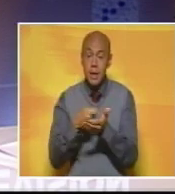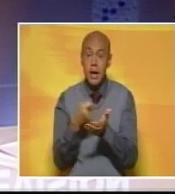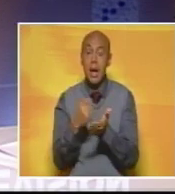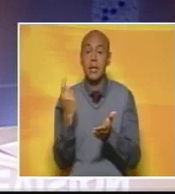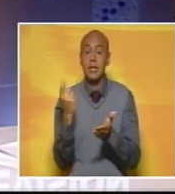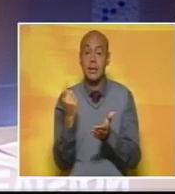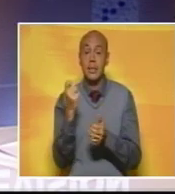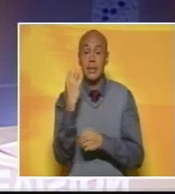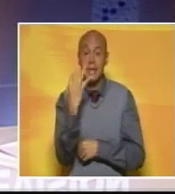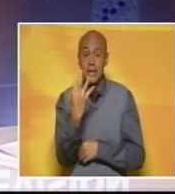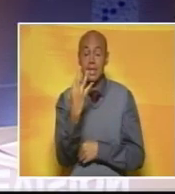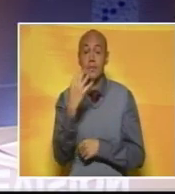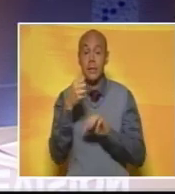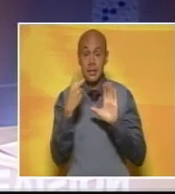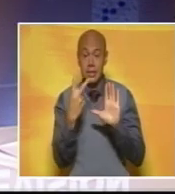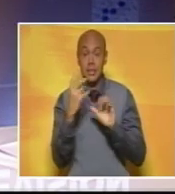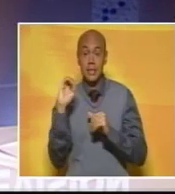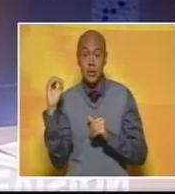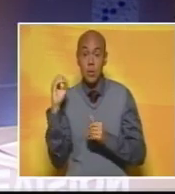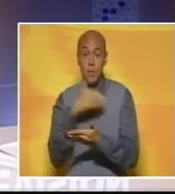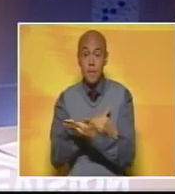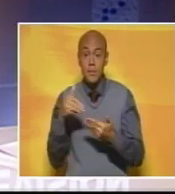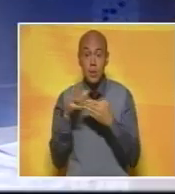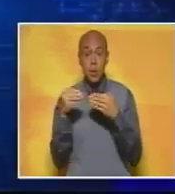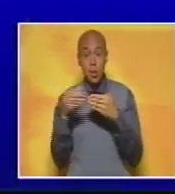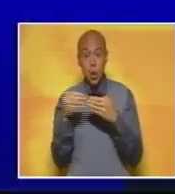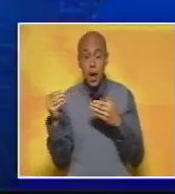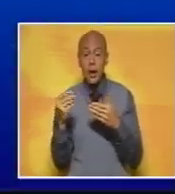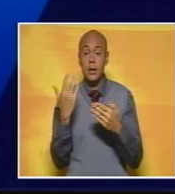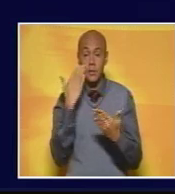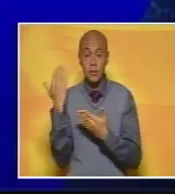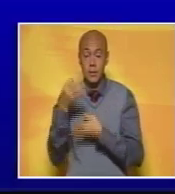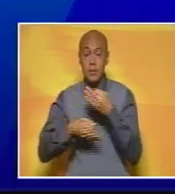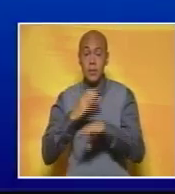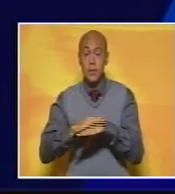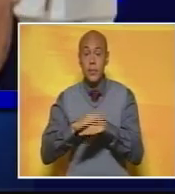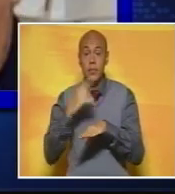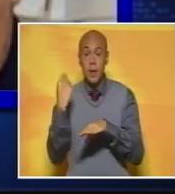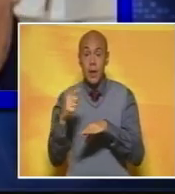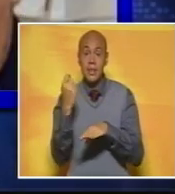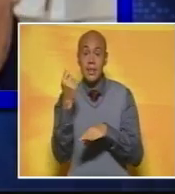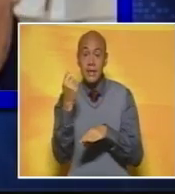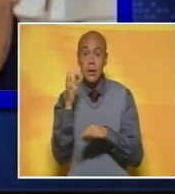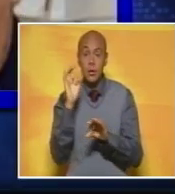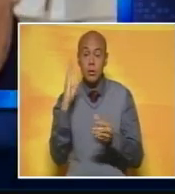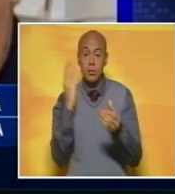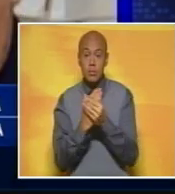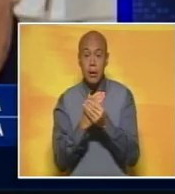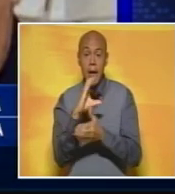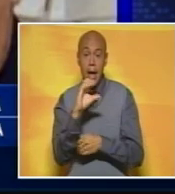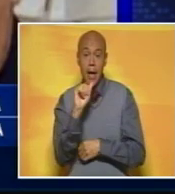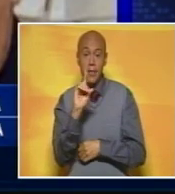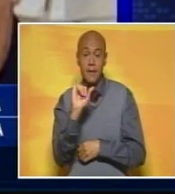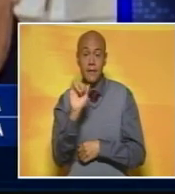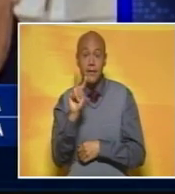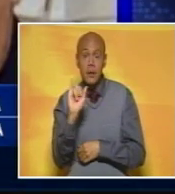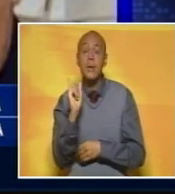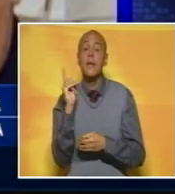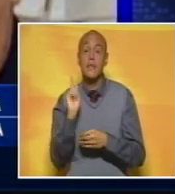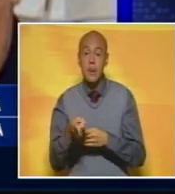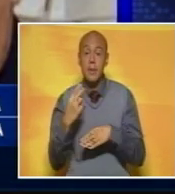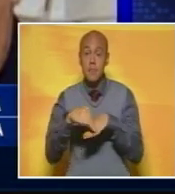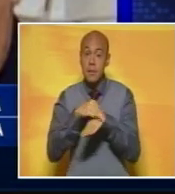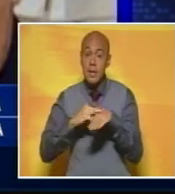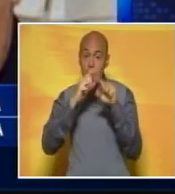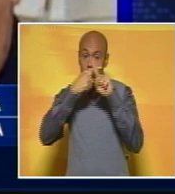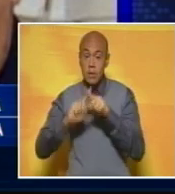por un total de 3.700 millones de dólares. Figuera sostuvo que el dinero está represado en Cadivi y corresponde al Ministerio de Finanzas y